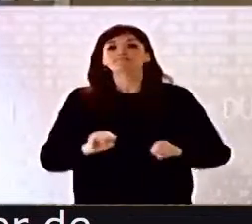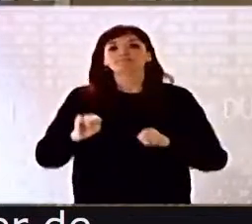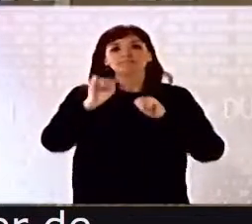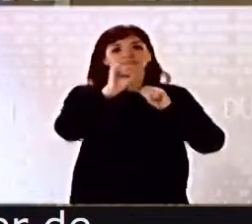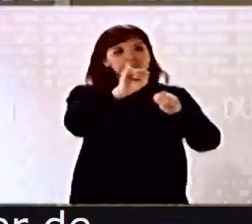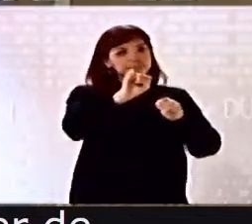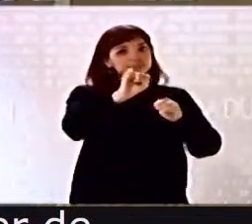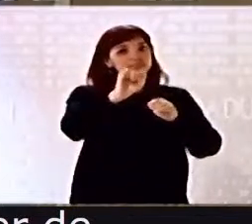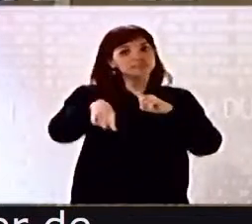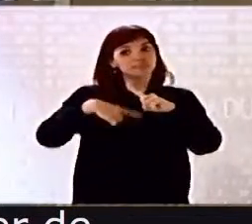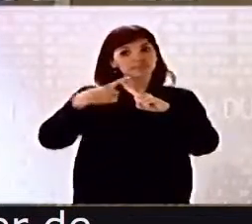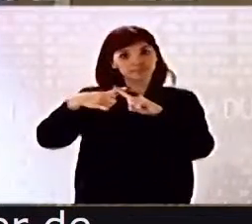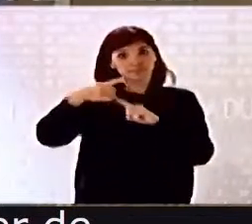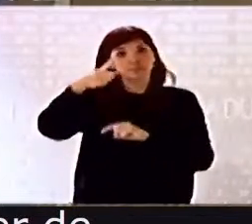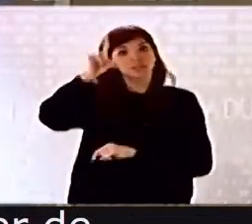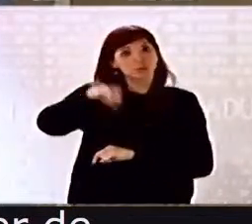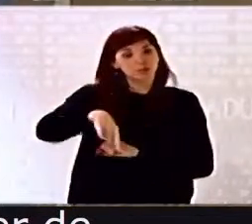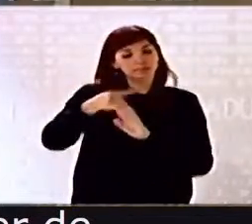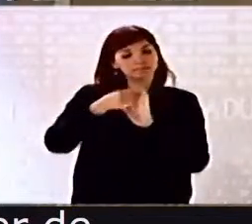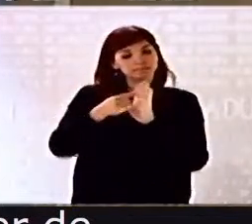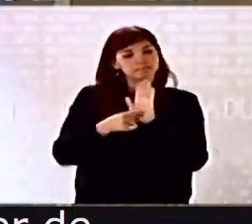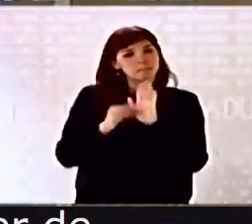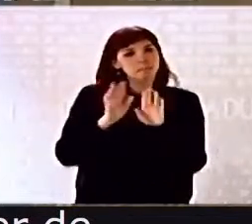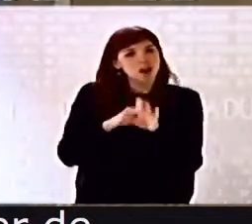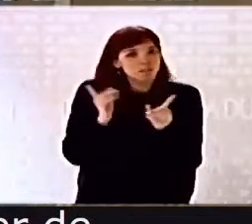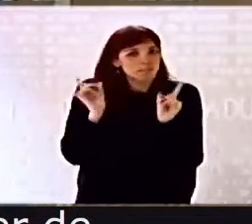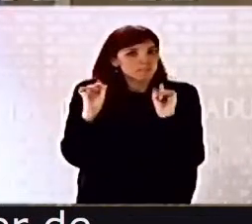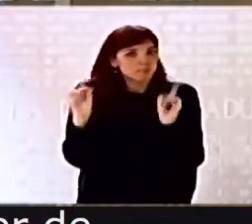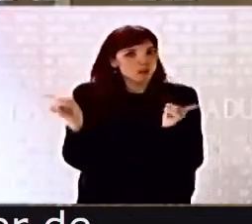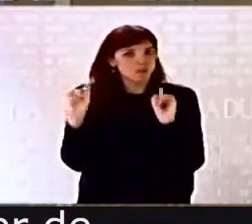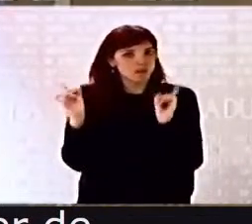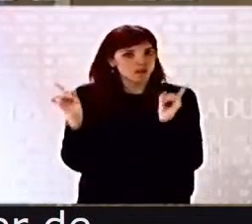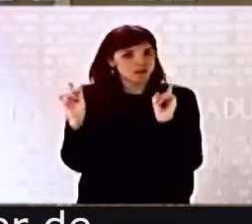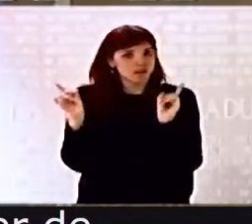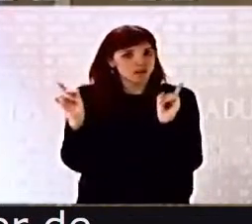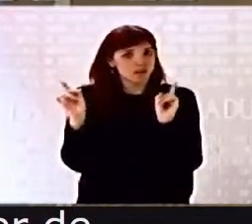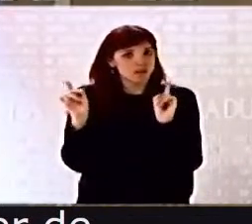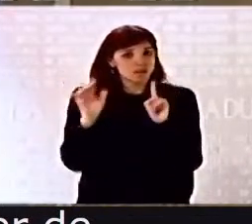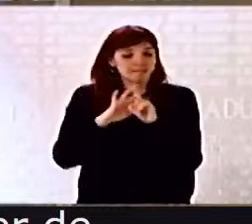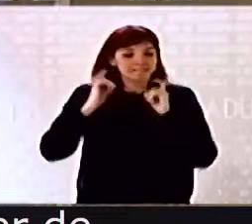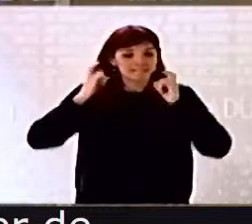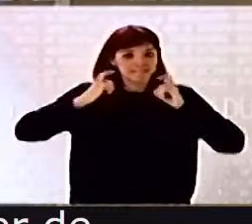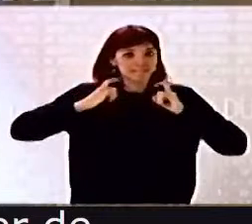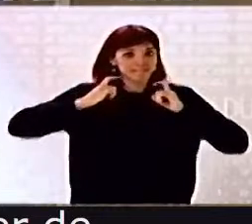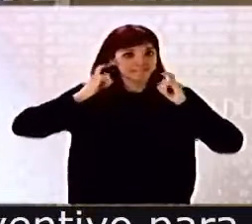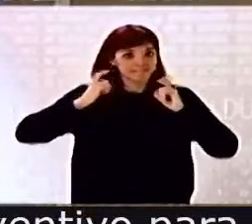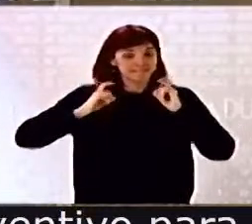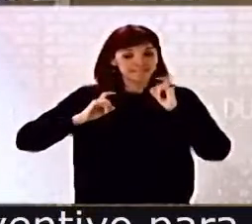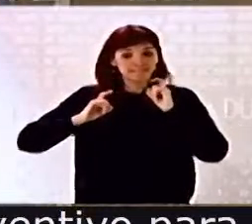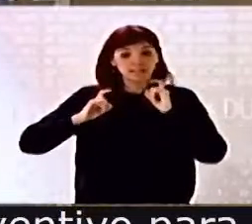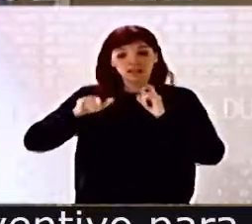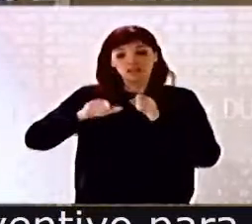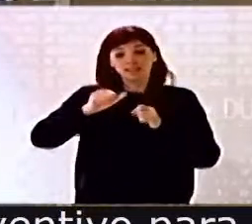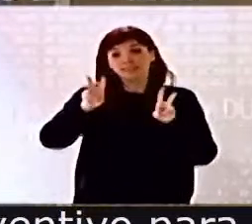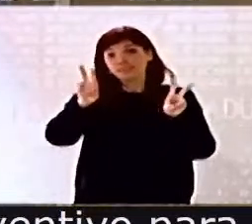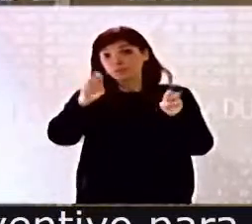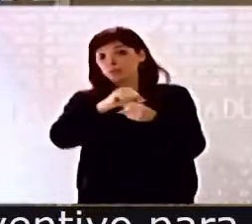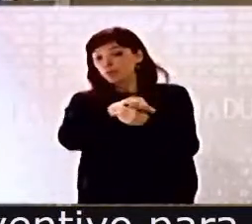y con un carácter preventivo para que la curva de la